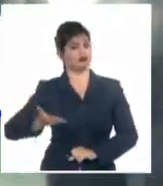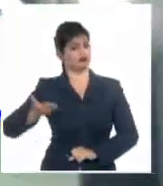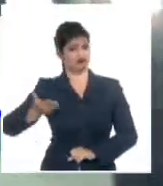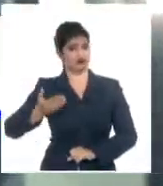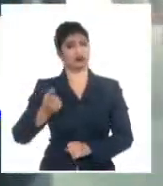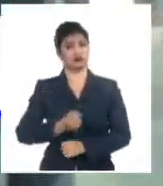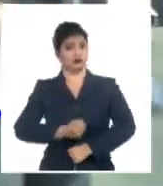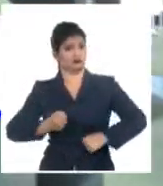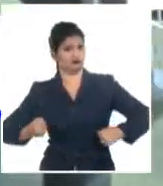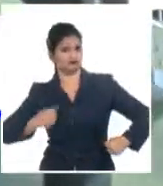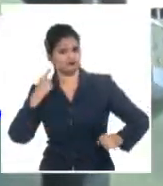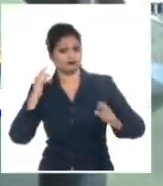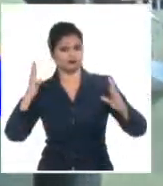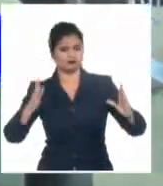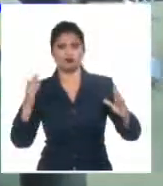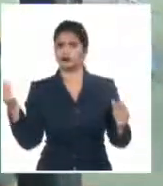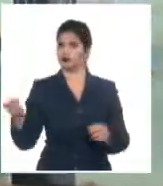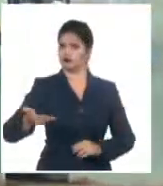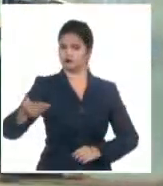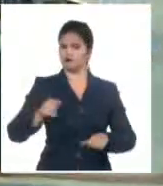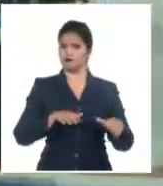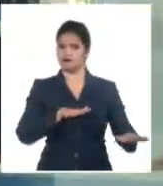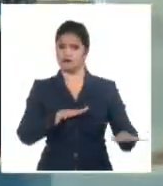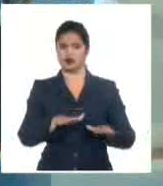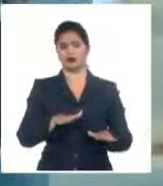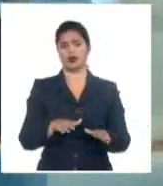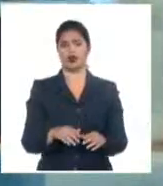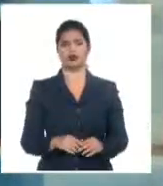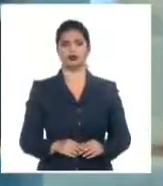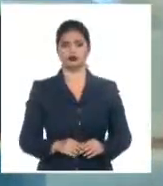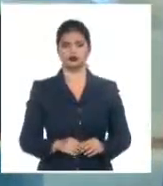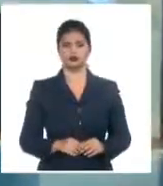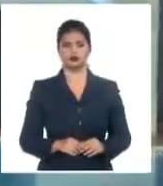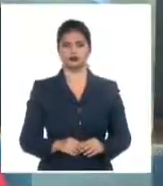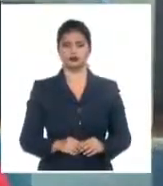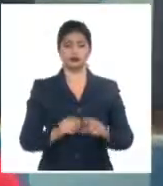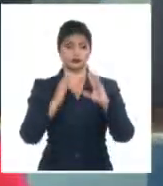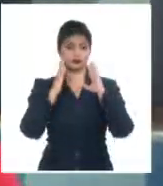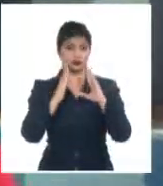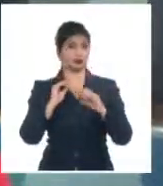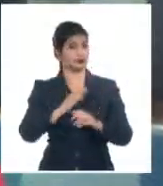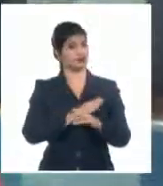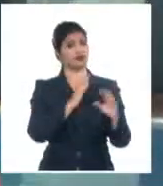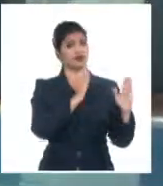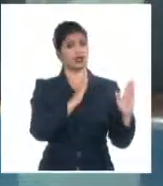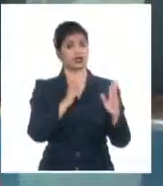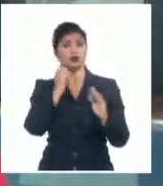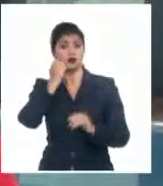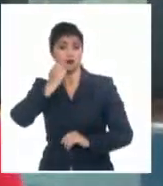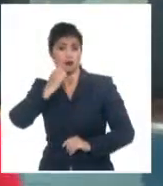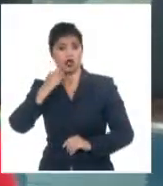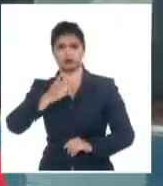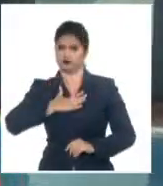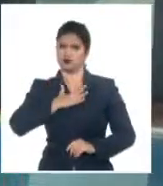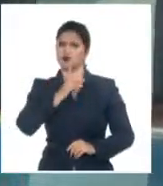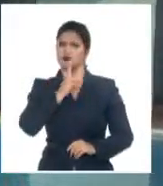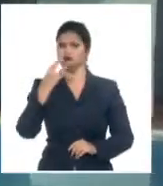todo el año estuvimos preparándonos, enfocados en intentarlo en varias categorías, sobre todo las categorías mías que son el agua.